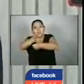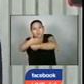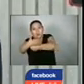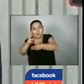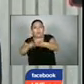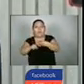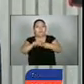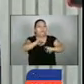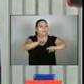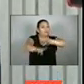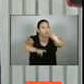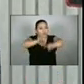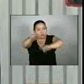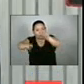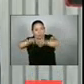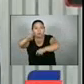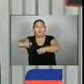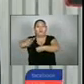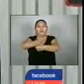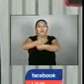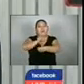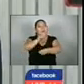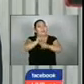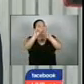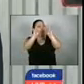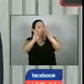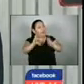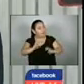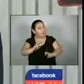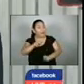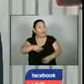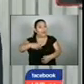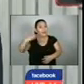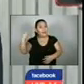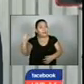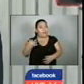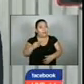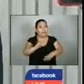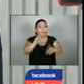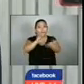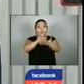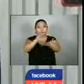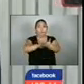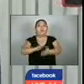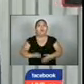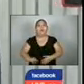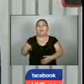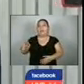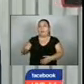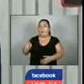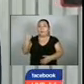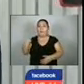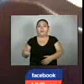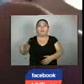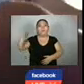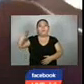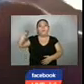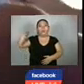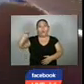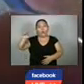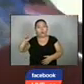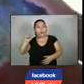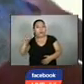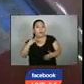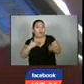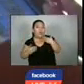de las encuestas que realizan los partidos políticos, creemos que es necesario que se debe de definir. El magistrado Noel Orellana también se